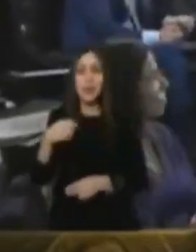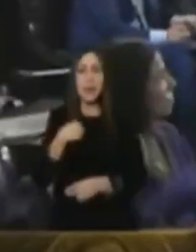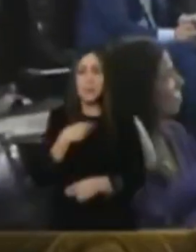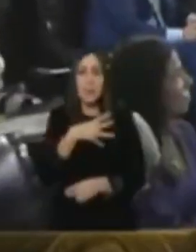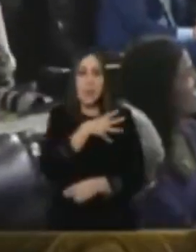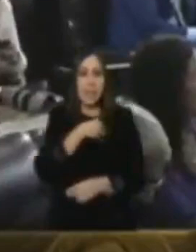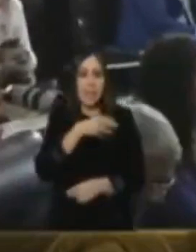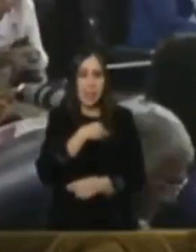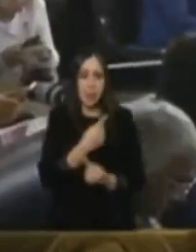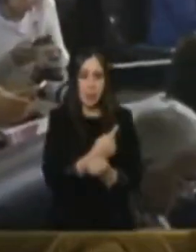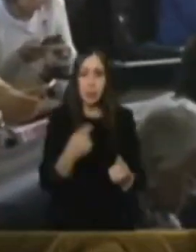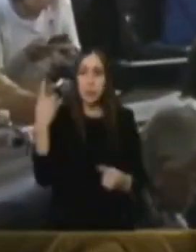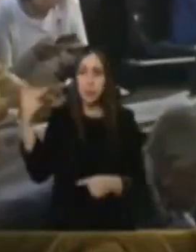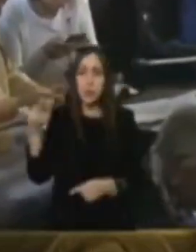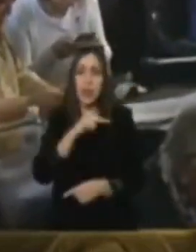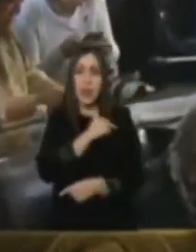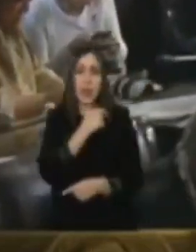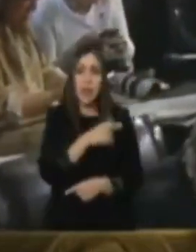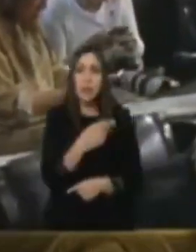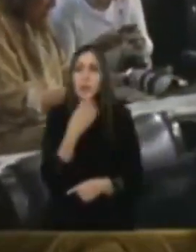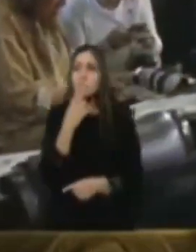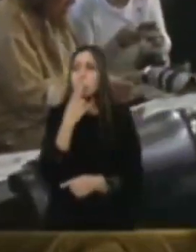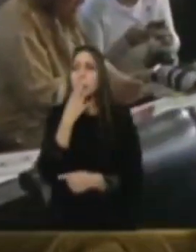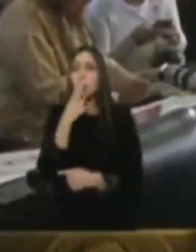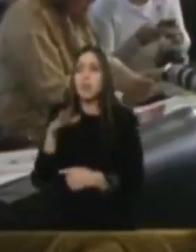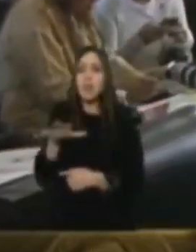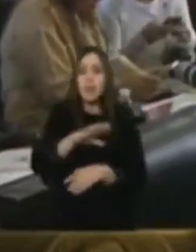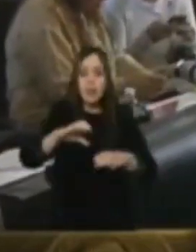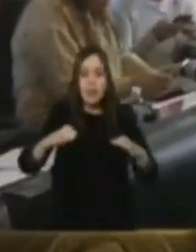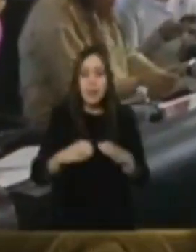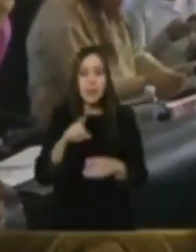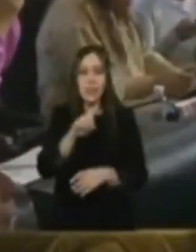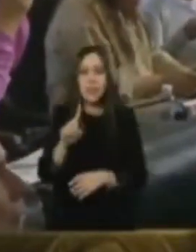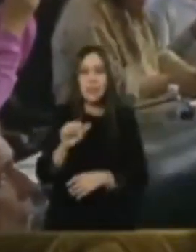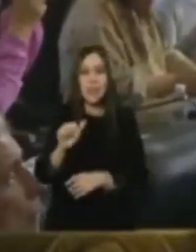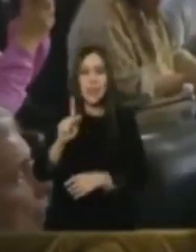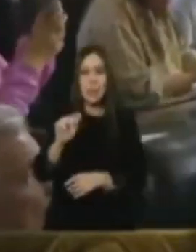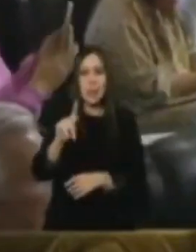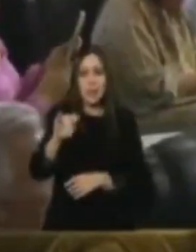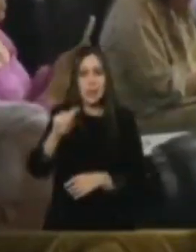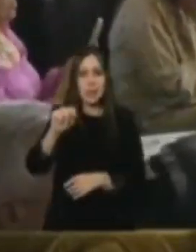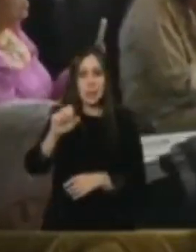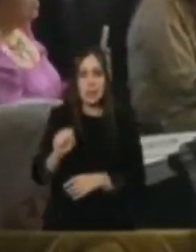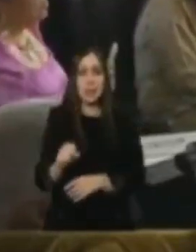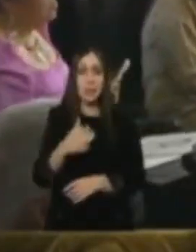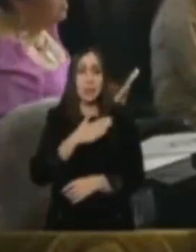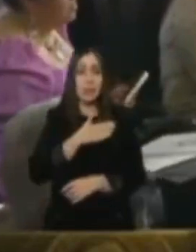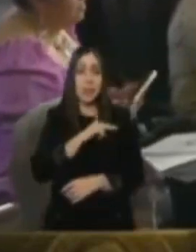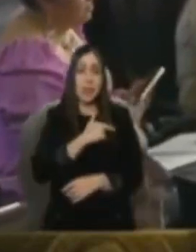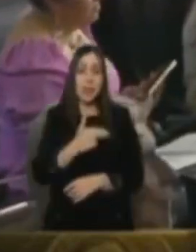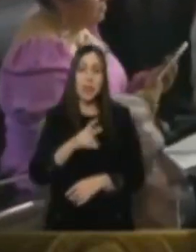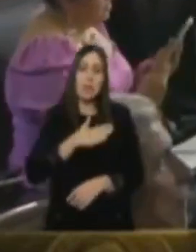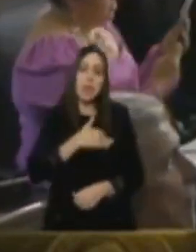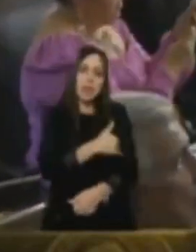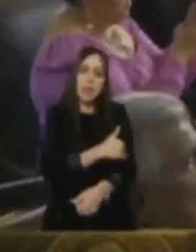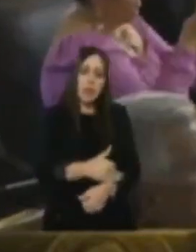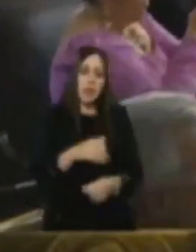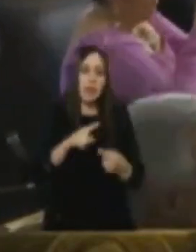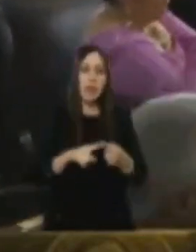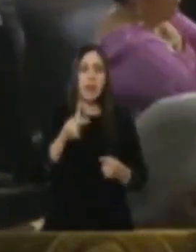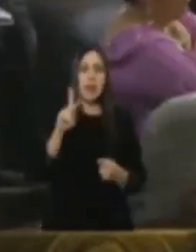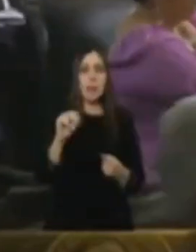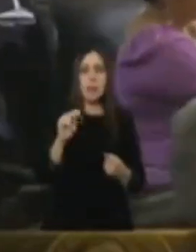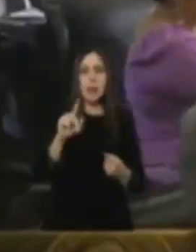zapatistas, mis héroes han sido más familiares: Paula Amor y